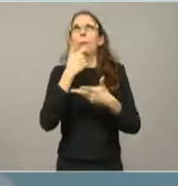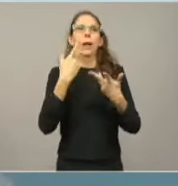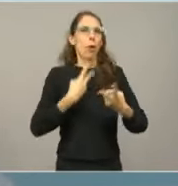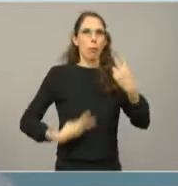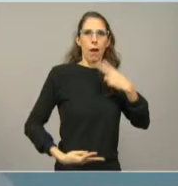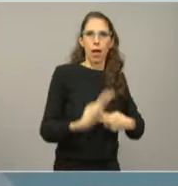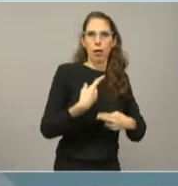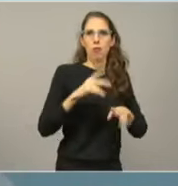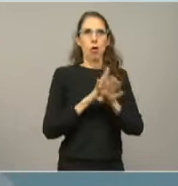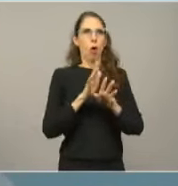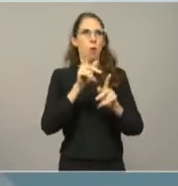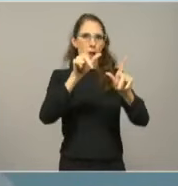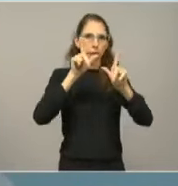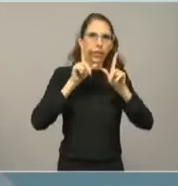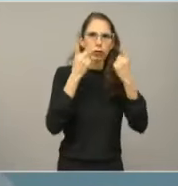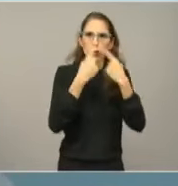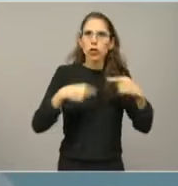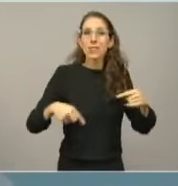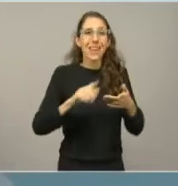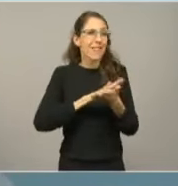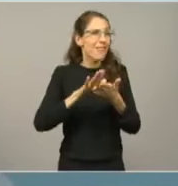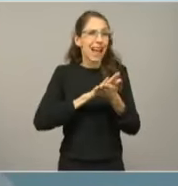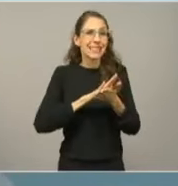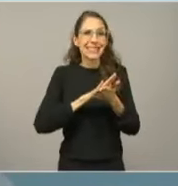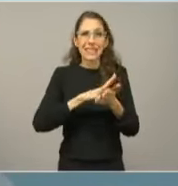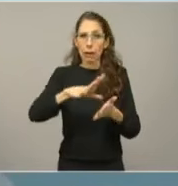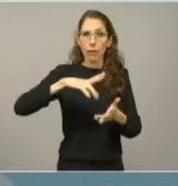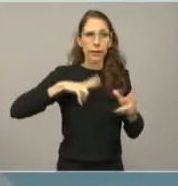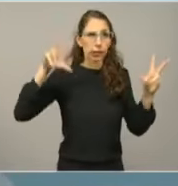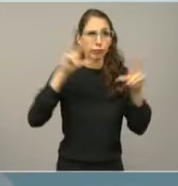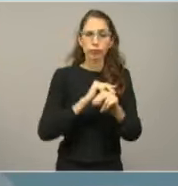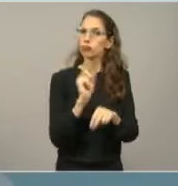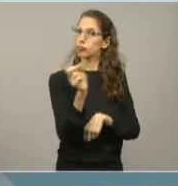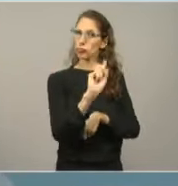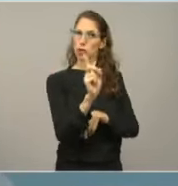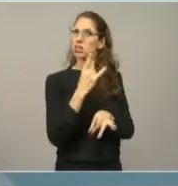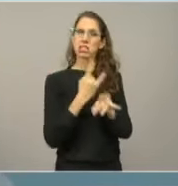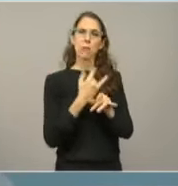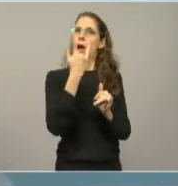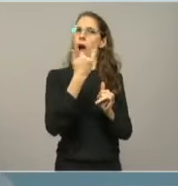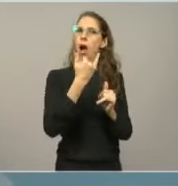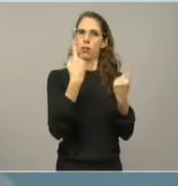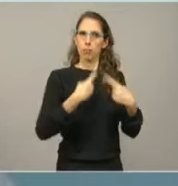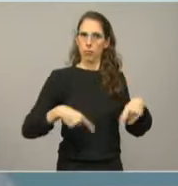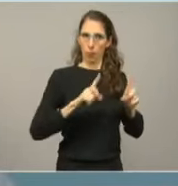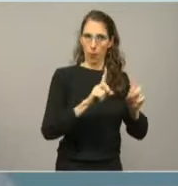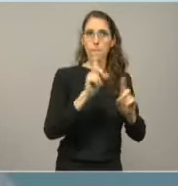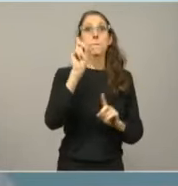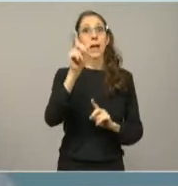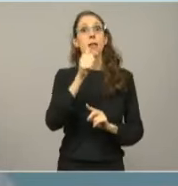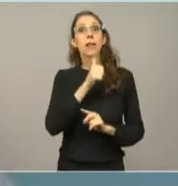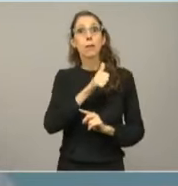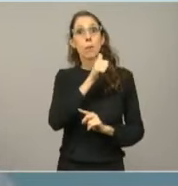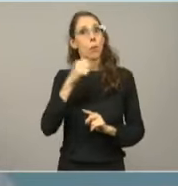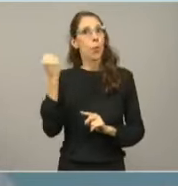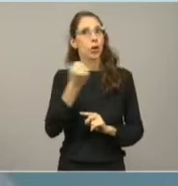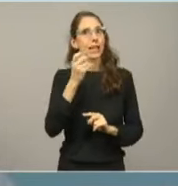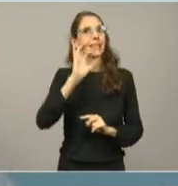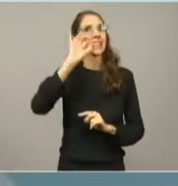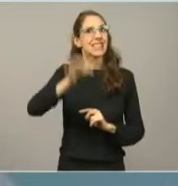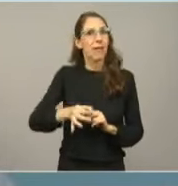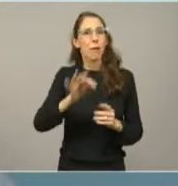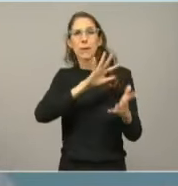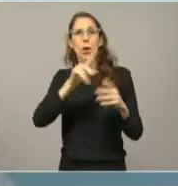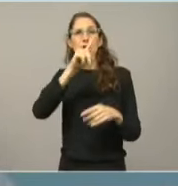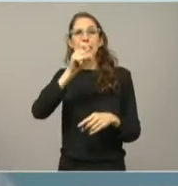logrado evitar que que falte aún hay que agregar que en medicamentos la inflación fue más o menos 100 puntos arriba de la inflación